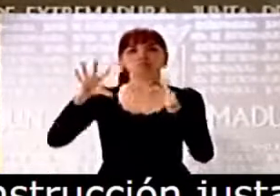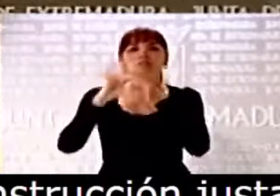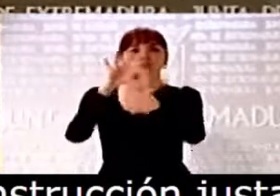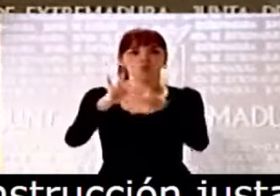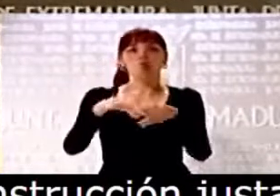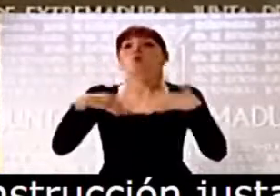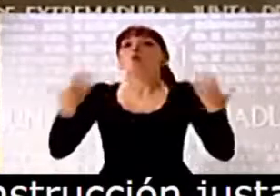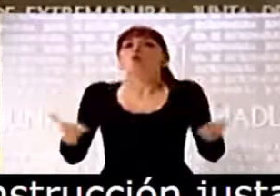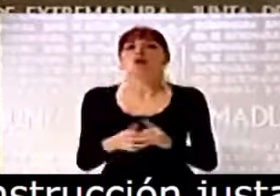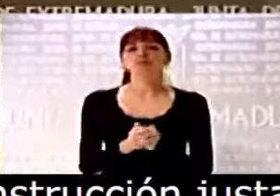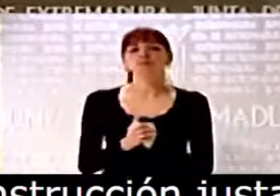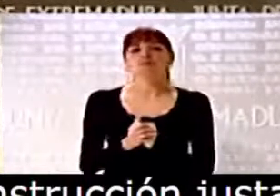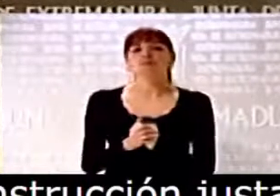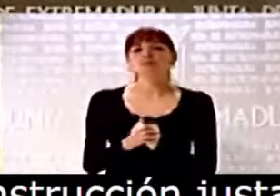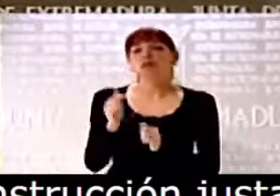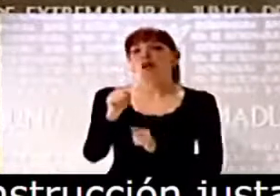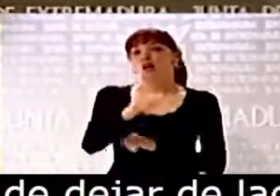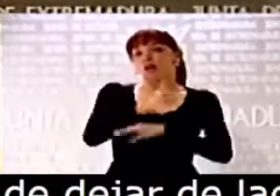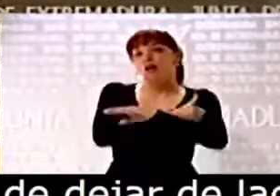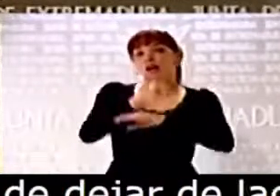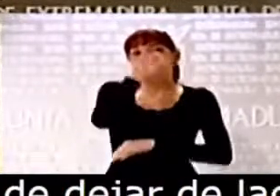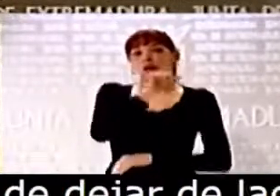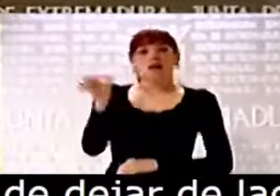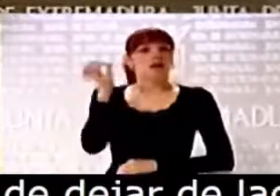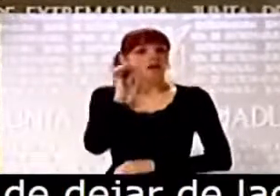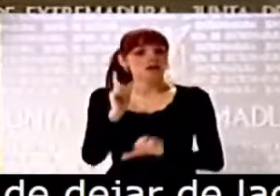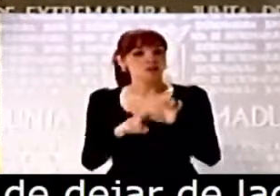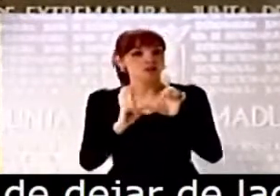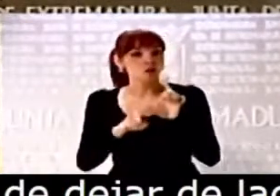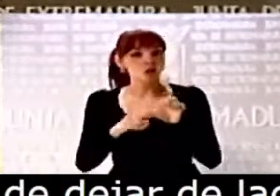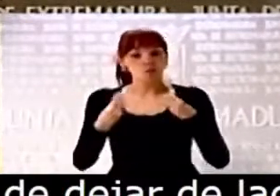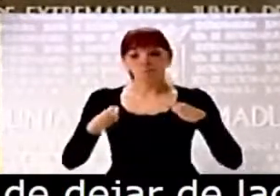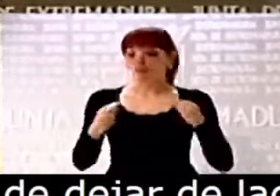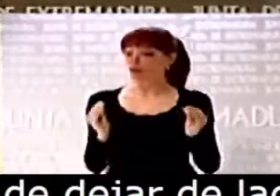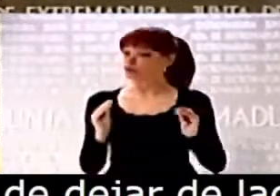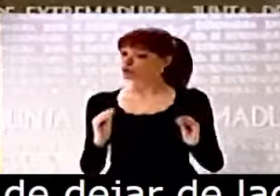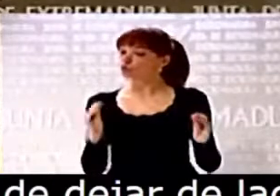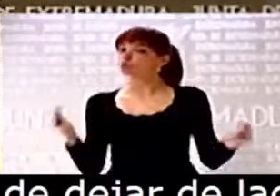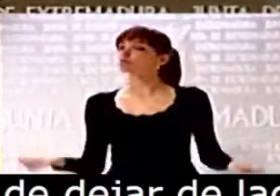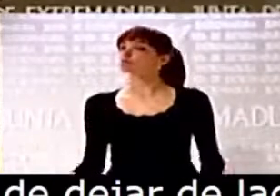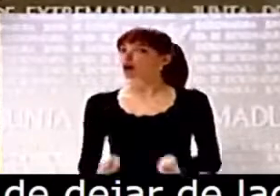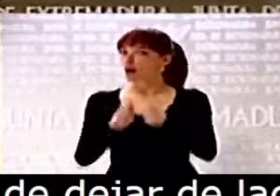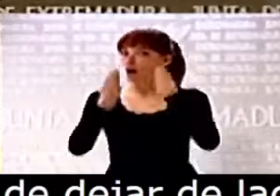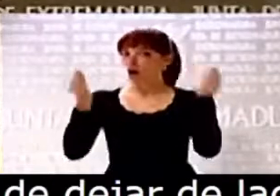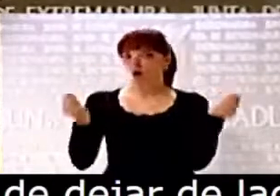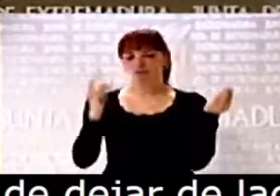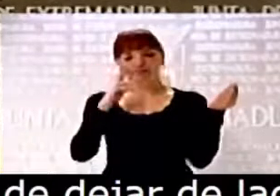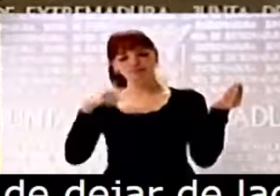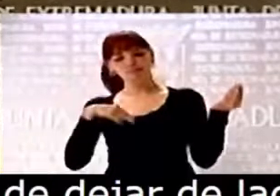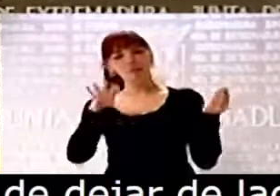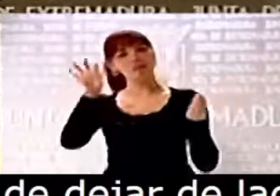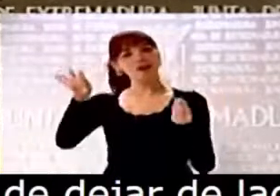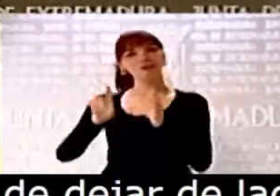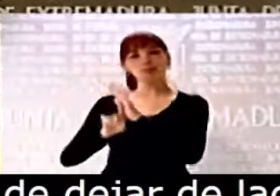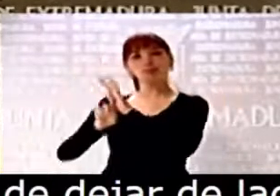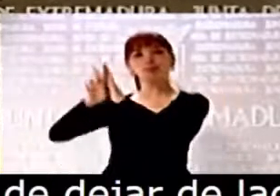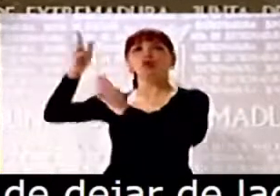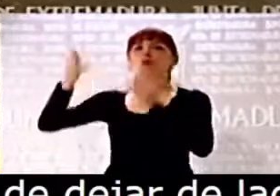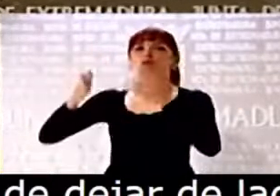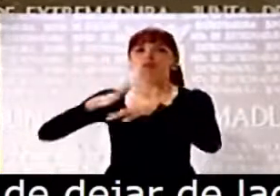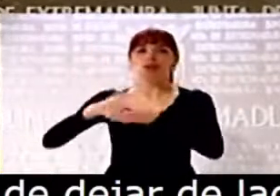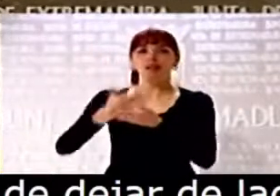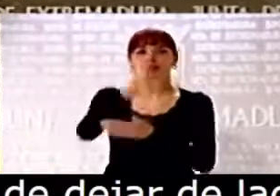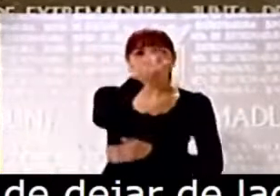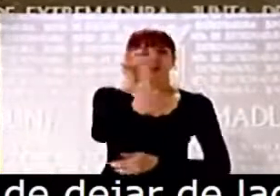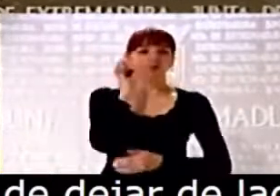que los extremeños y las extremeñas mejoren su vida y vean cómo construimos un país más justo para todos y para